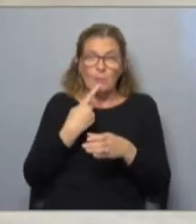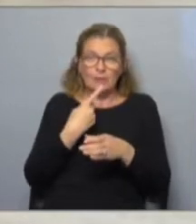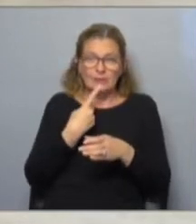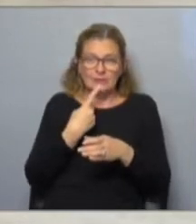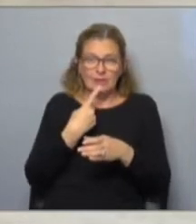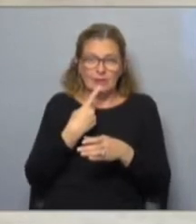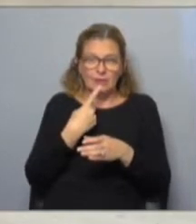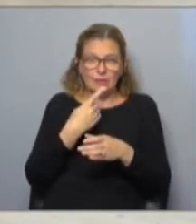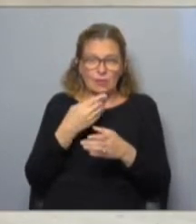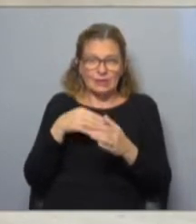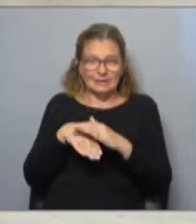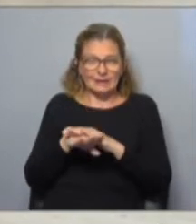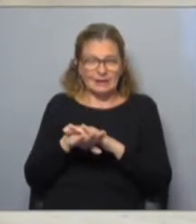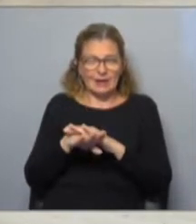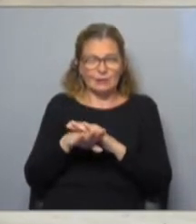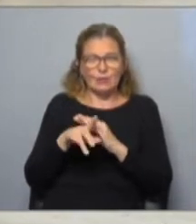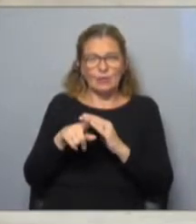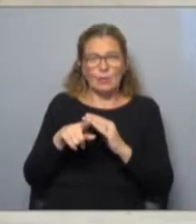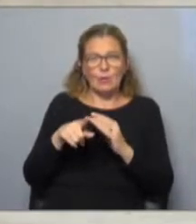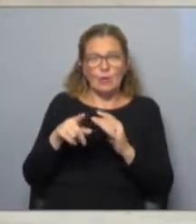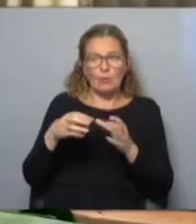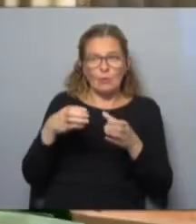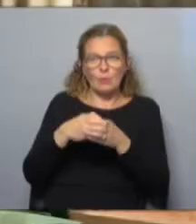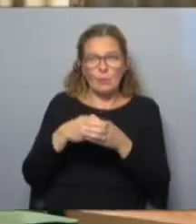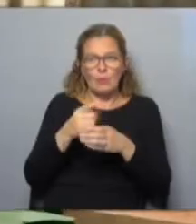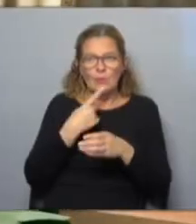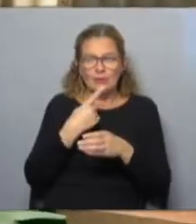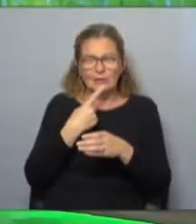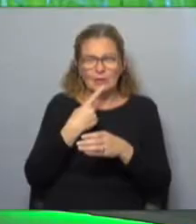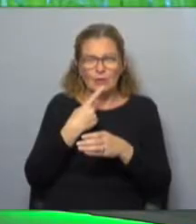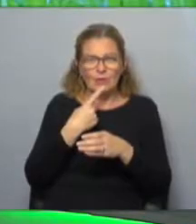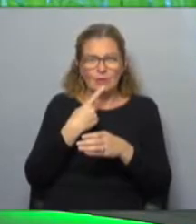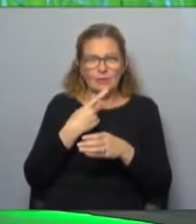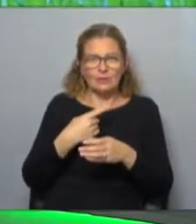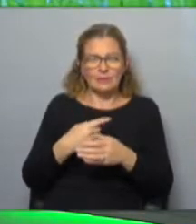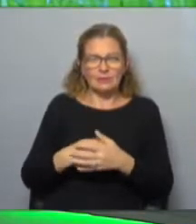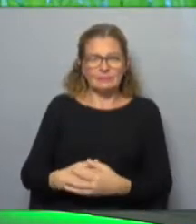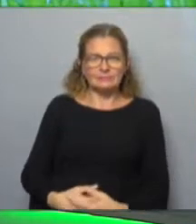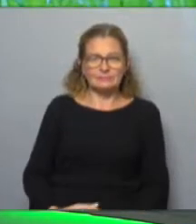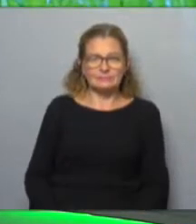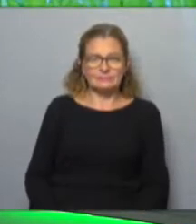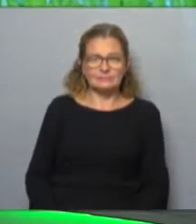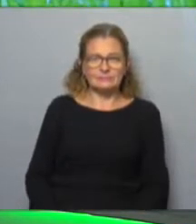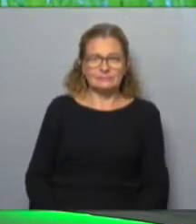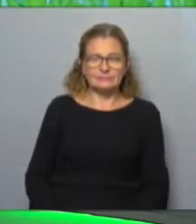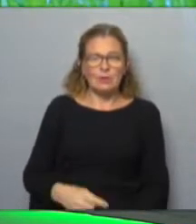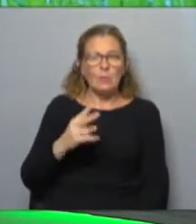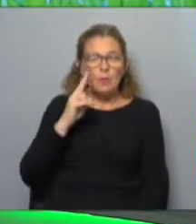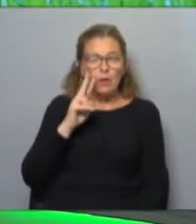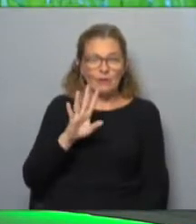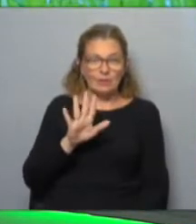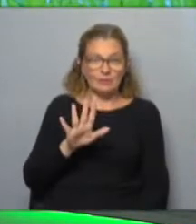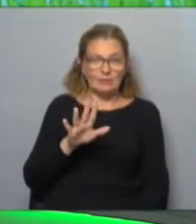integrando ningún partido de los actuales, sino generar un partido político propio. Bueno, como estábamos viendo,